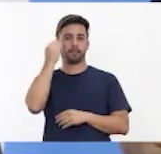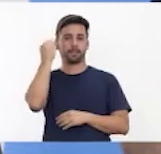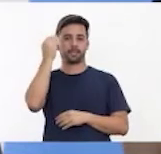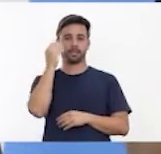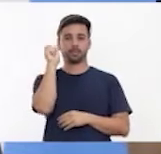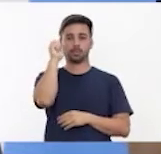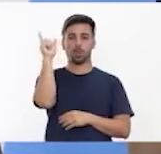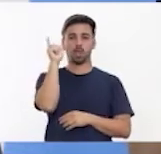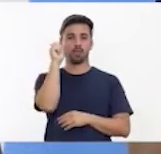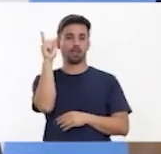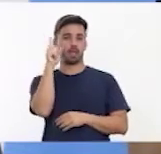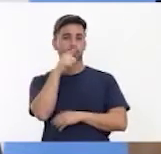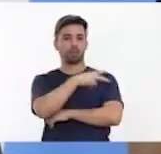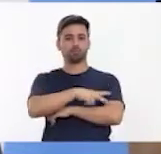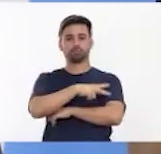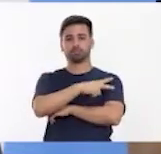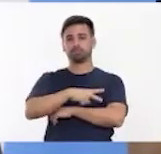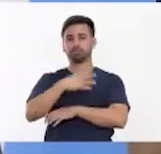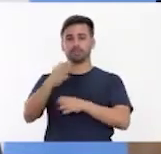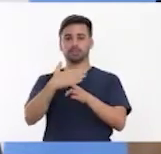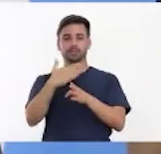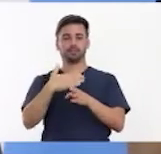uno de estos